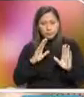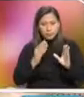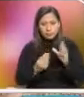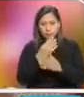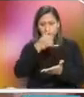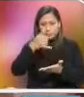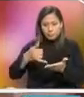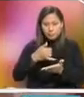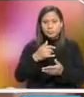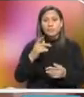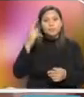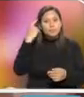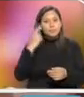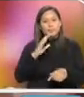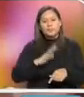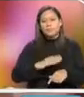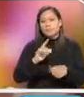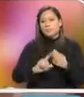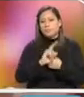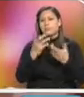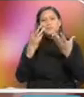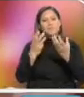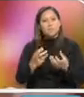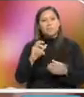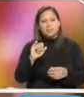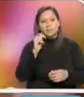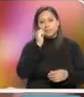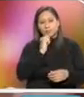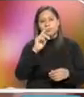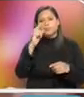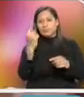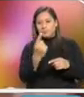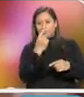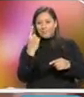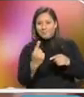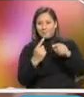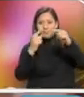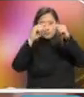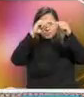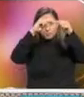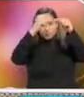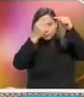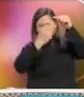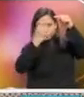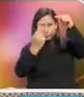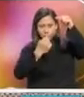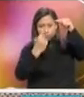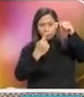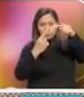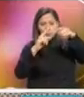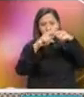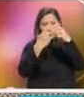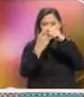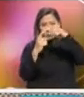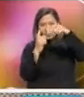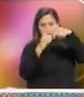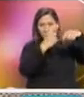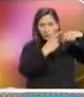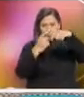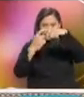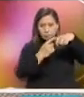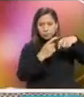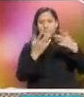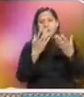un pequeño, gran problema. Es mucho más seco, ¿no? Por naturaleza. Por la forma en la que sale, hay más fricción con todo y es muchísimo más